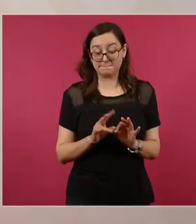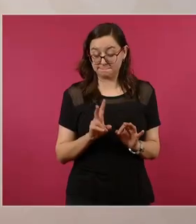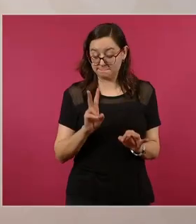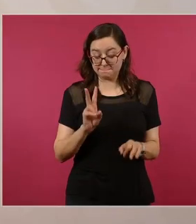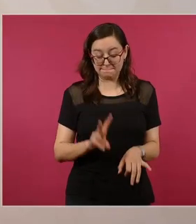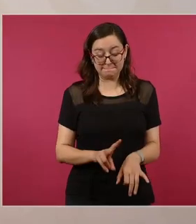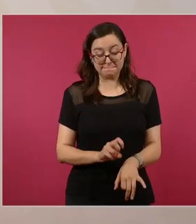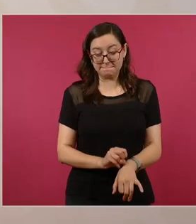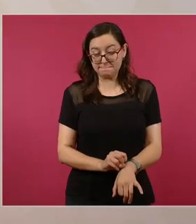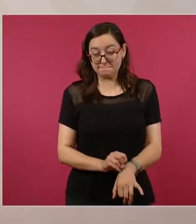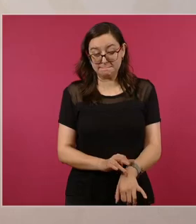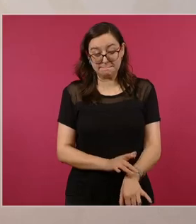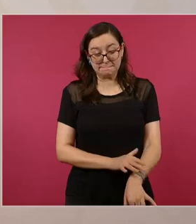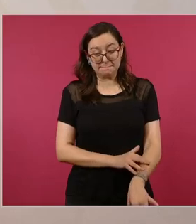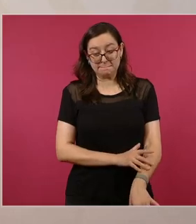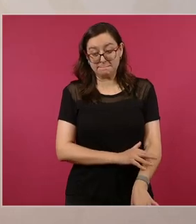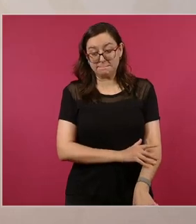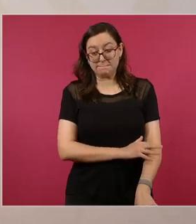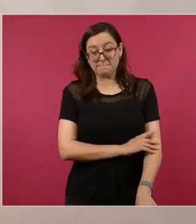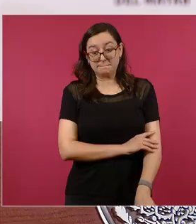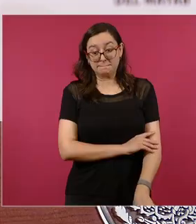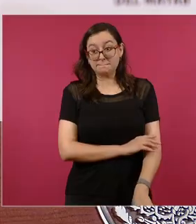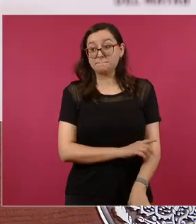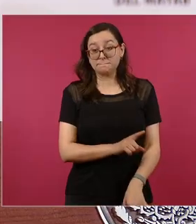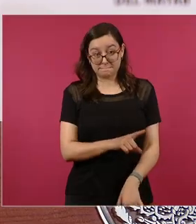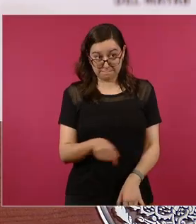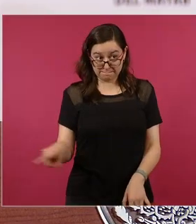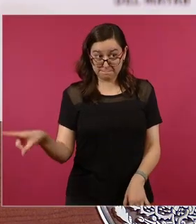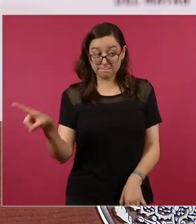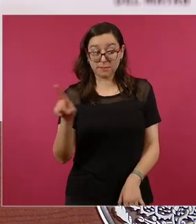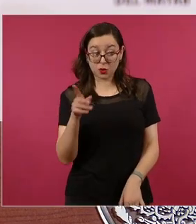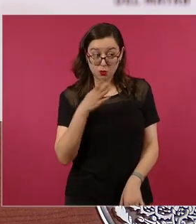conmovedora, que el pueblo es muy bueno,